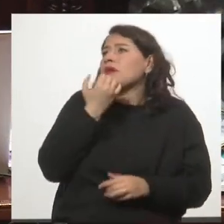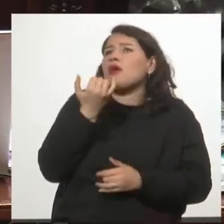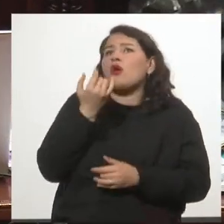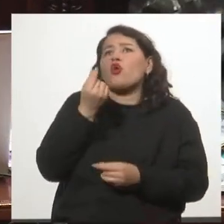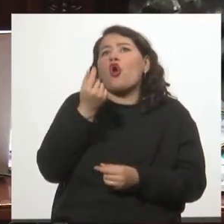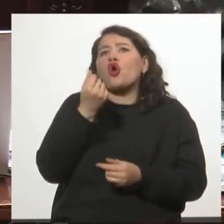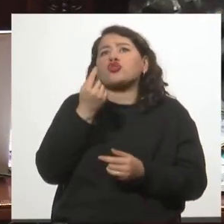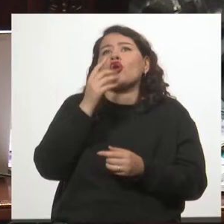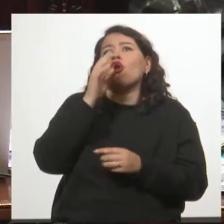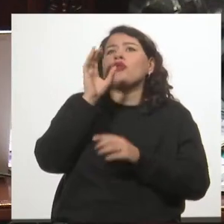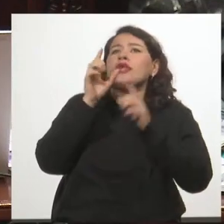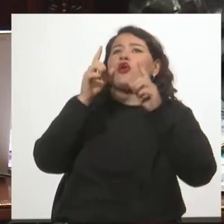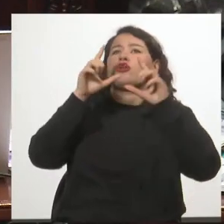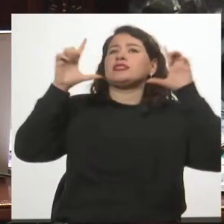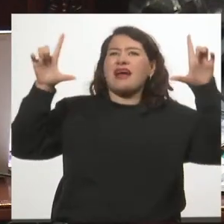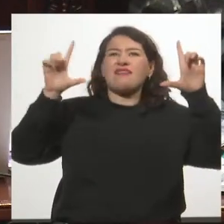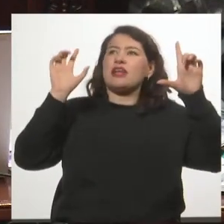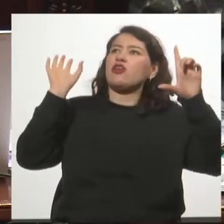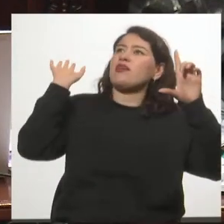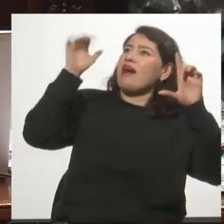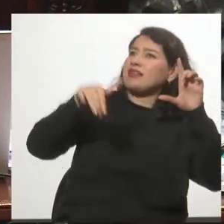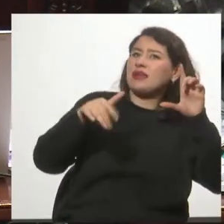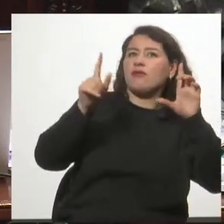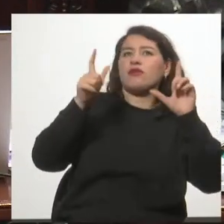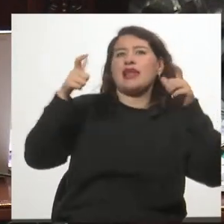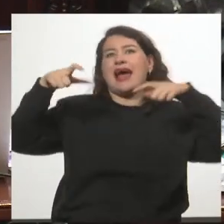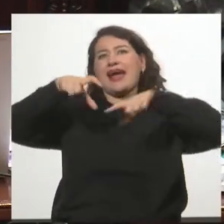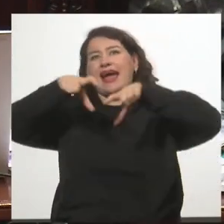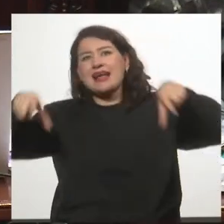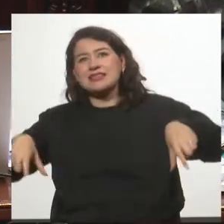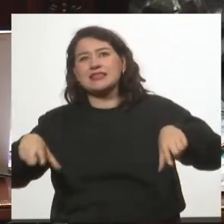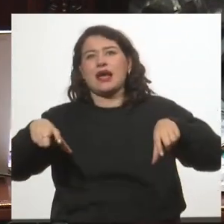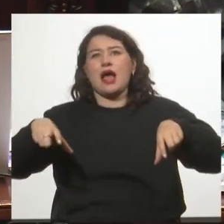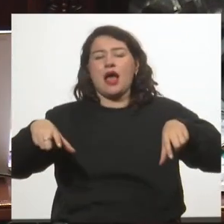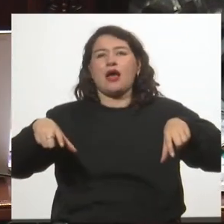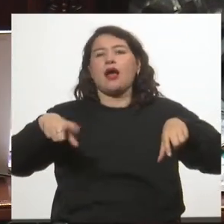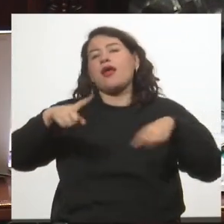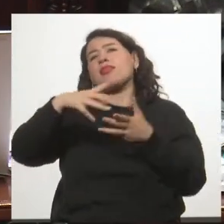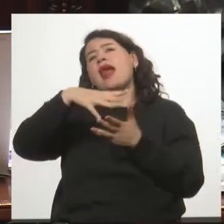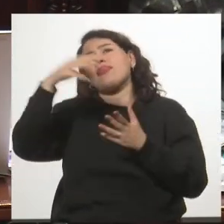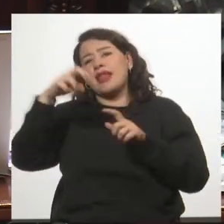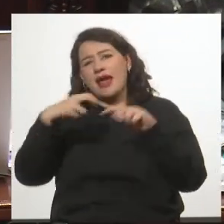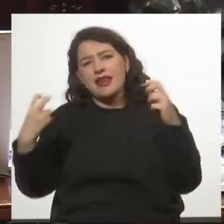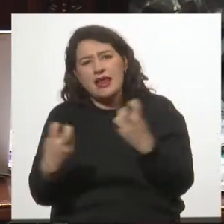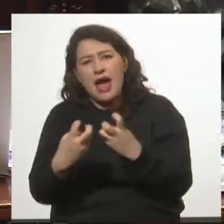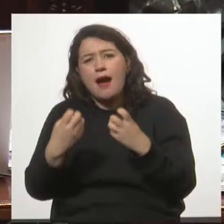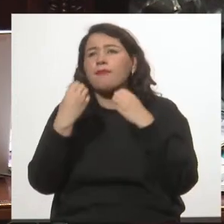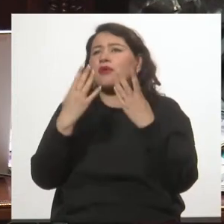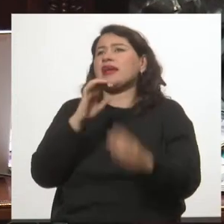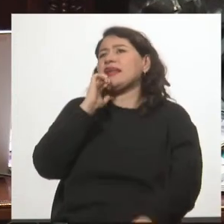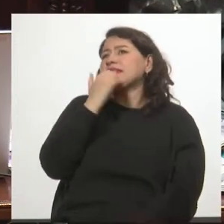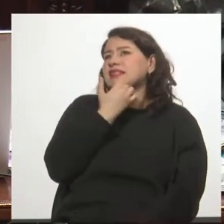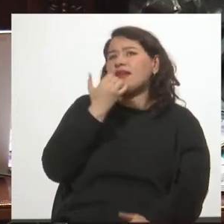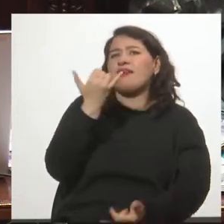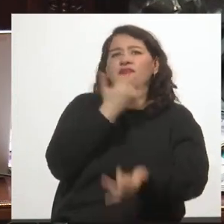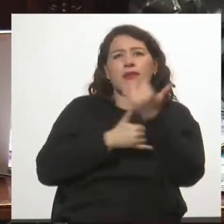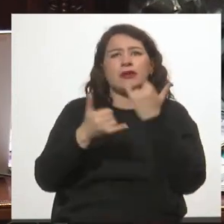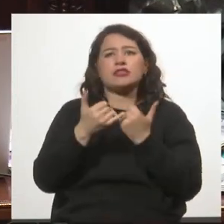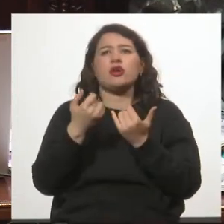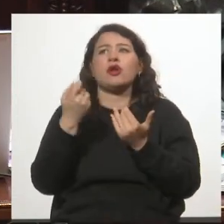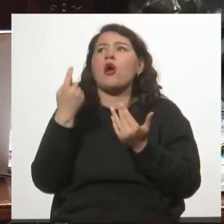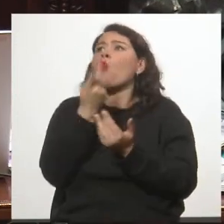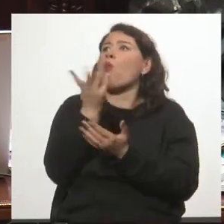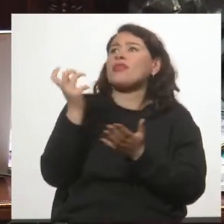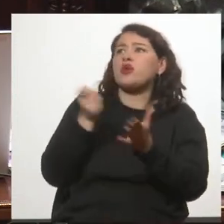tableros de básquetbol de la cancha delante la arena porque había que establecer en reserva el costo de una butaca